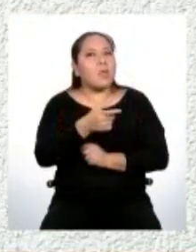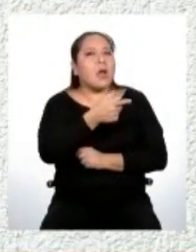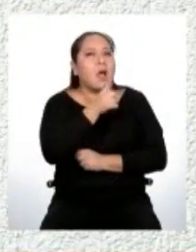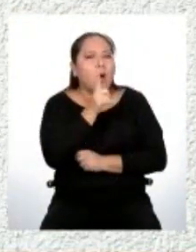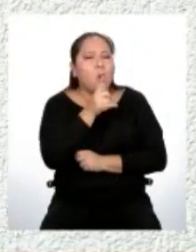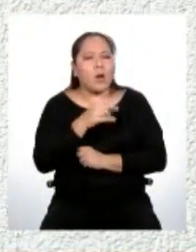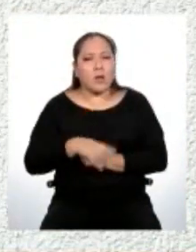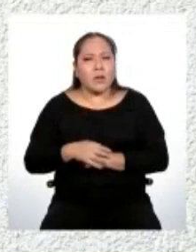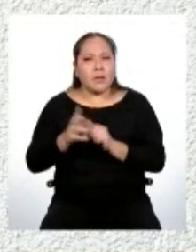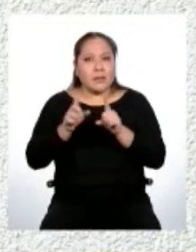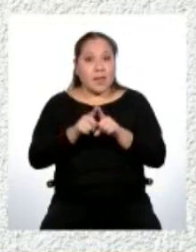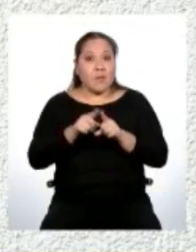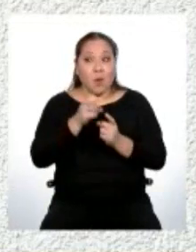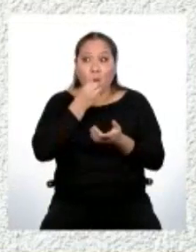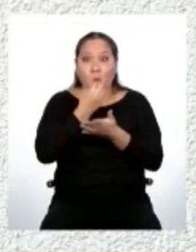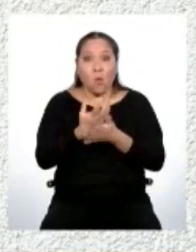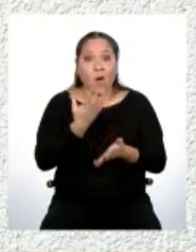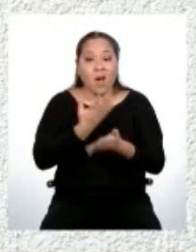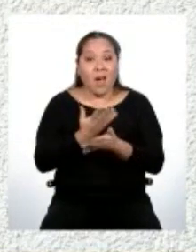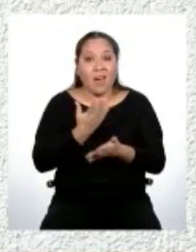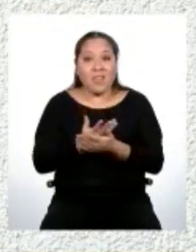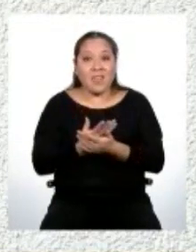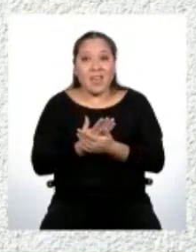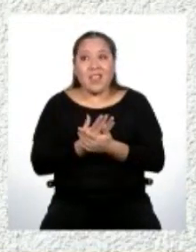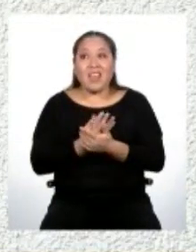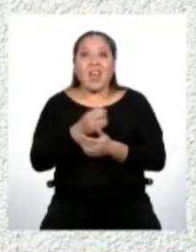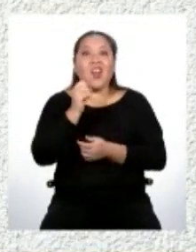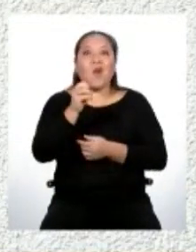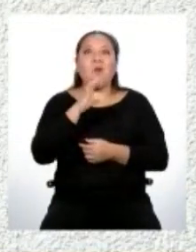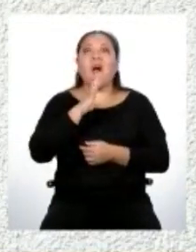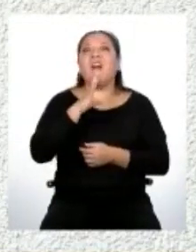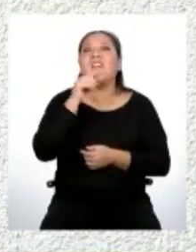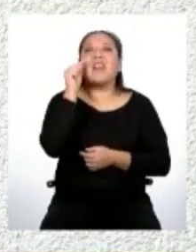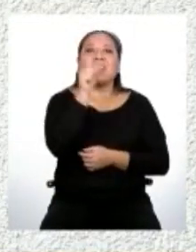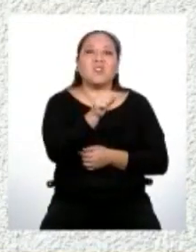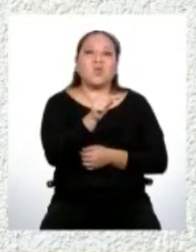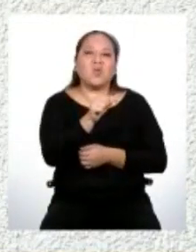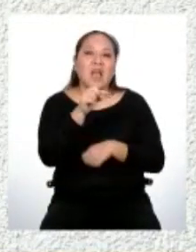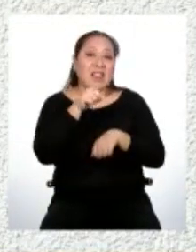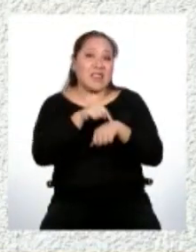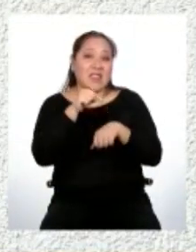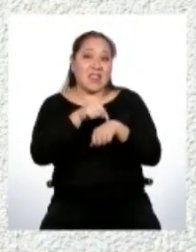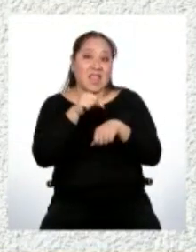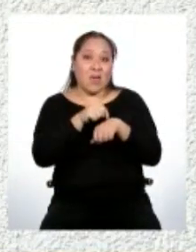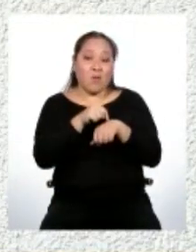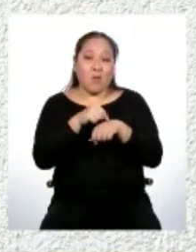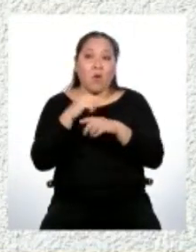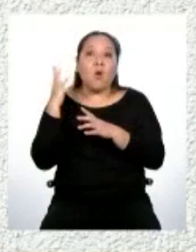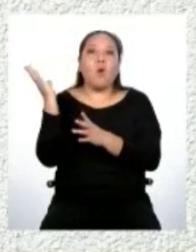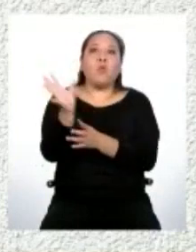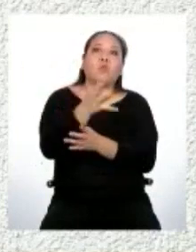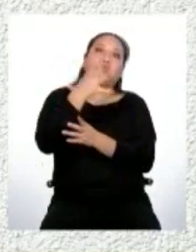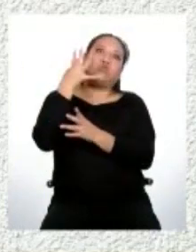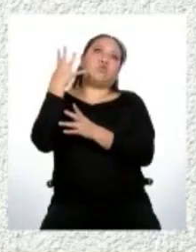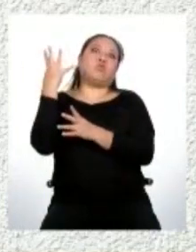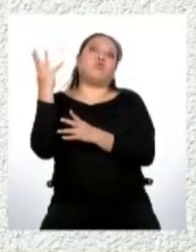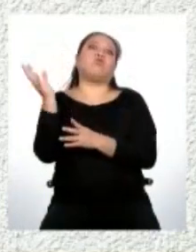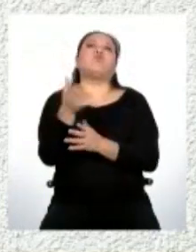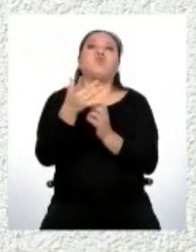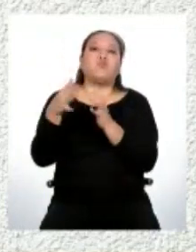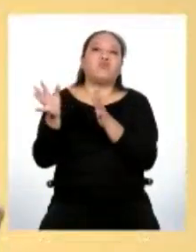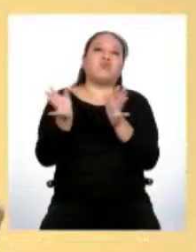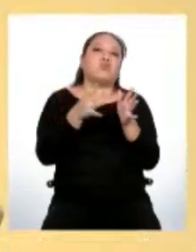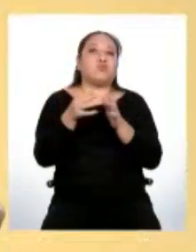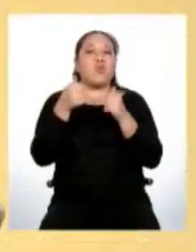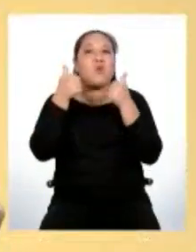algo que también estuvo muy bueno fueron las formas como te expresaste. El momento en que la tempestad te mandó a volar fue muy